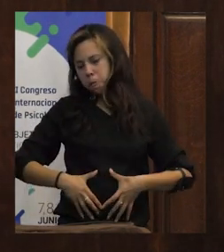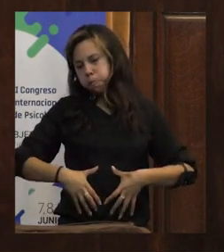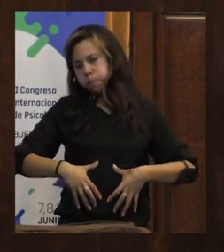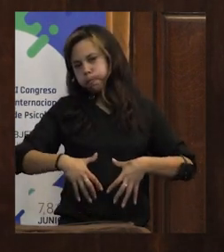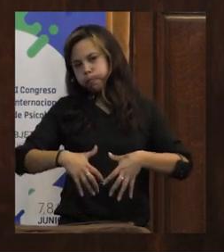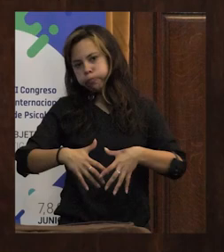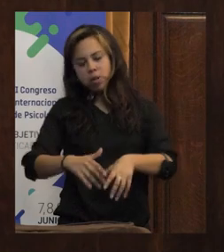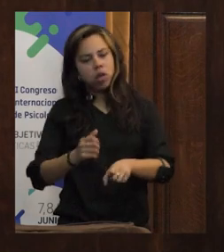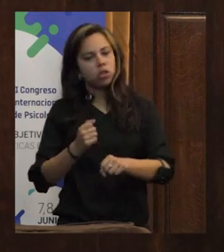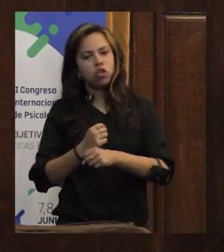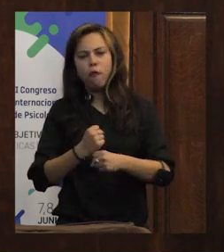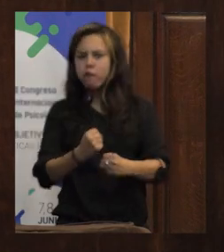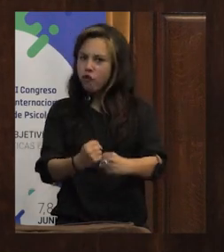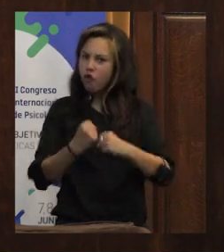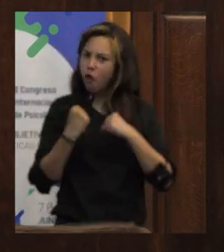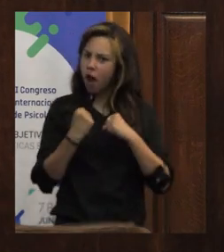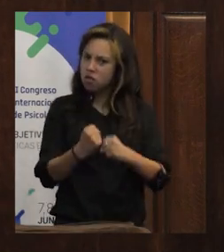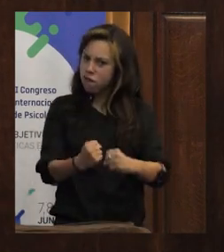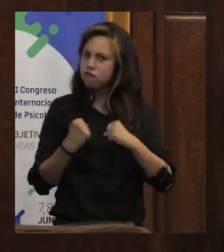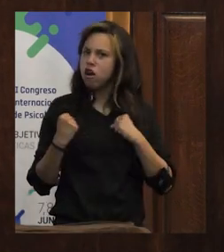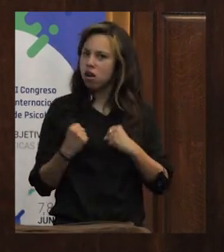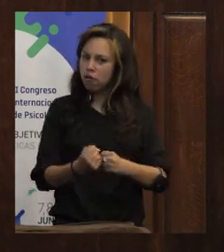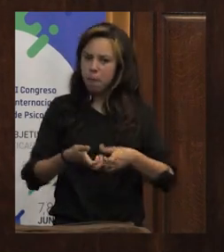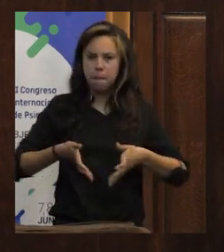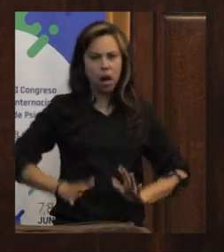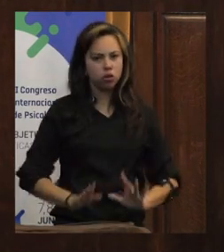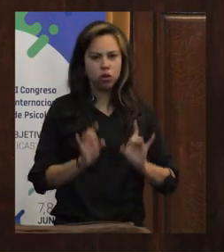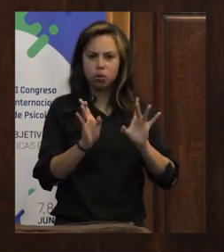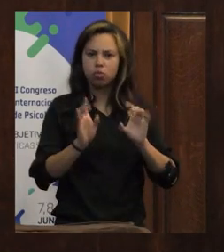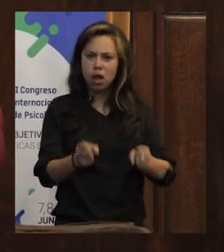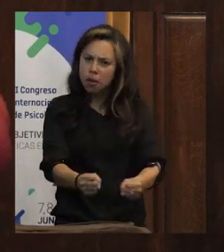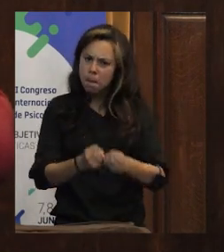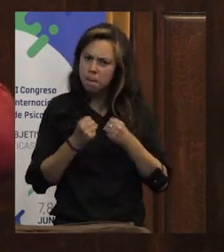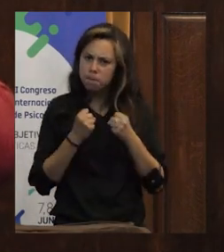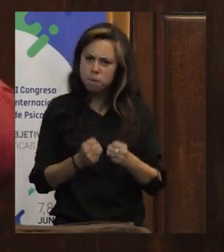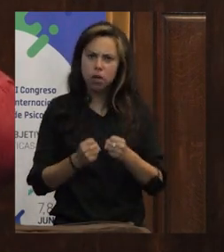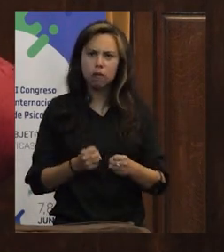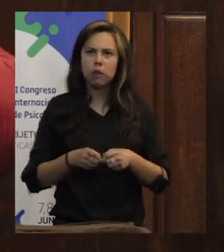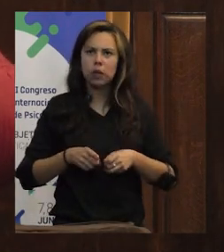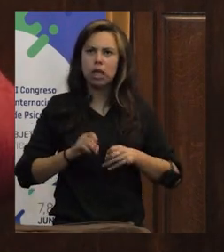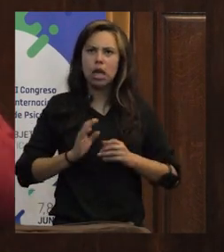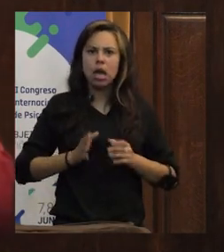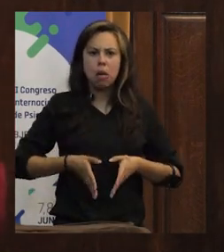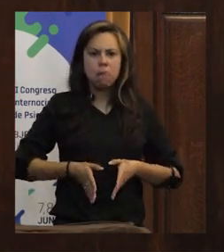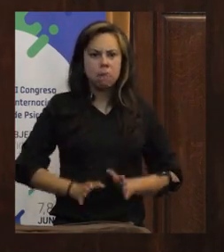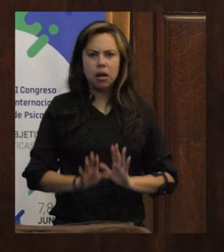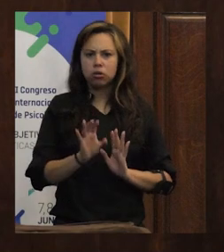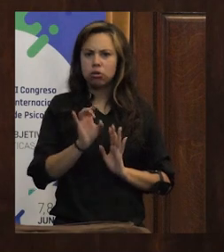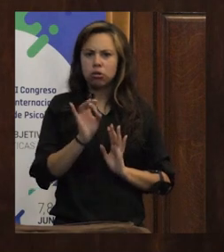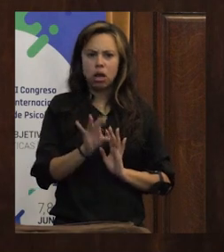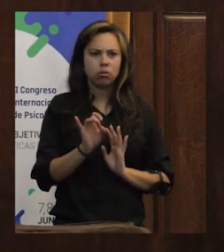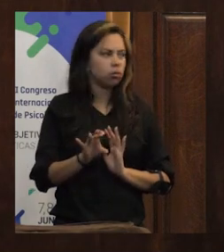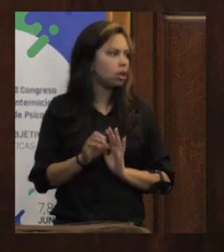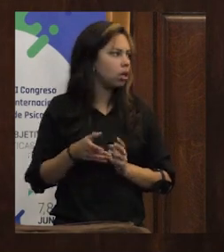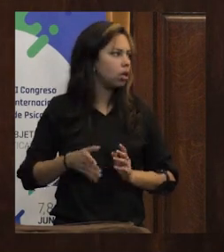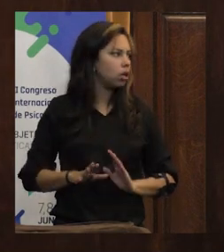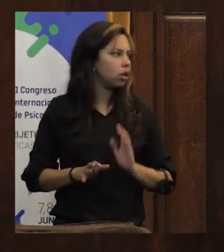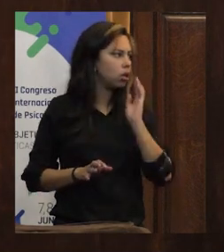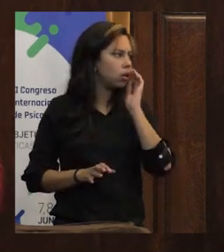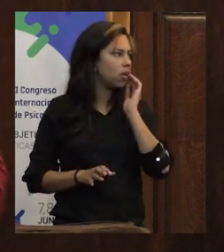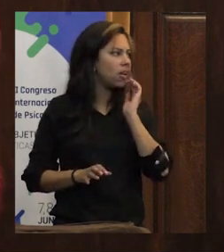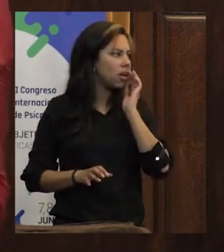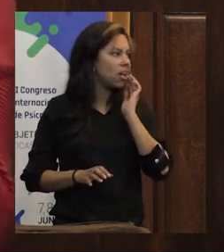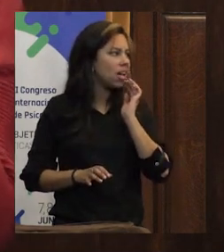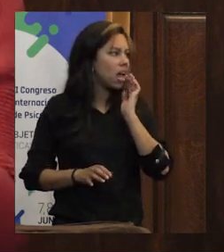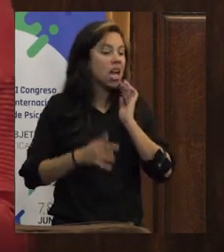tú llegas en el hospital y el médico dice, bien, yo tengo que salir en 2 minutos y tu bebé, el